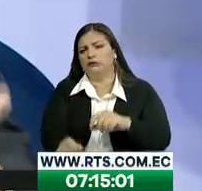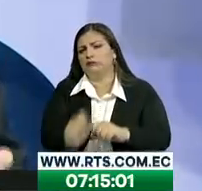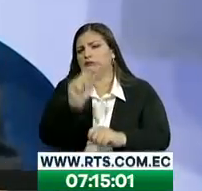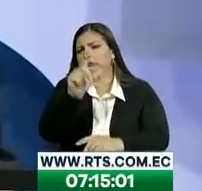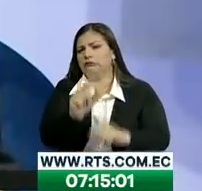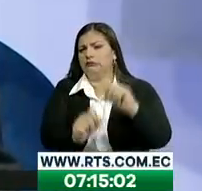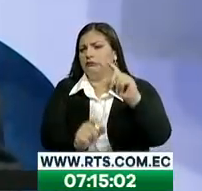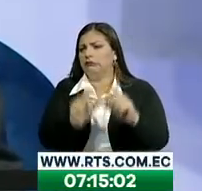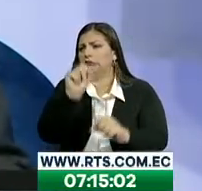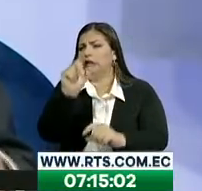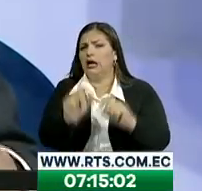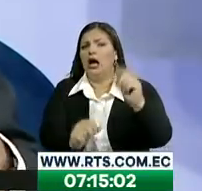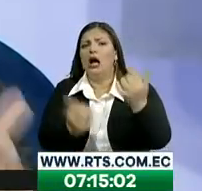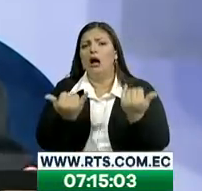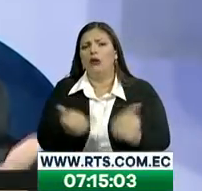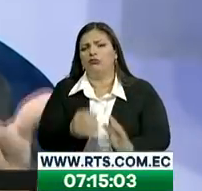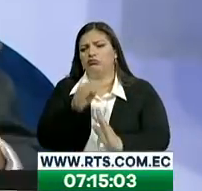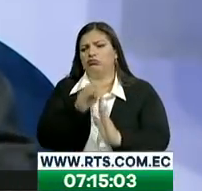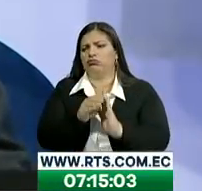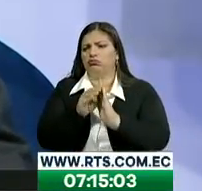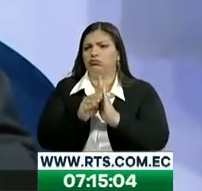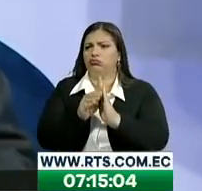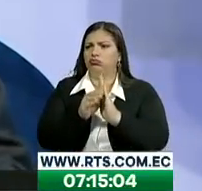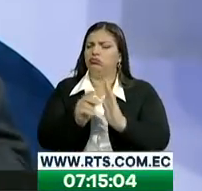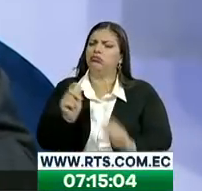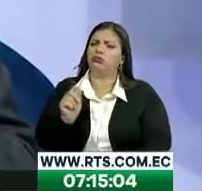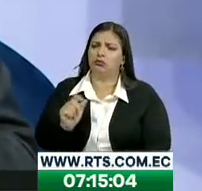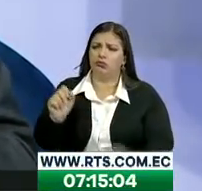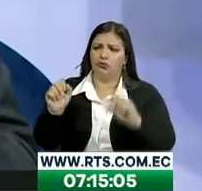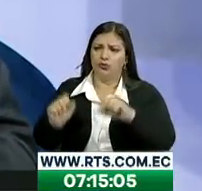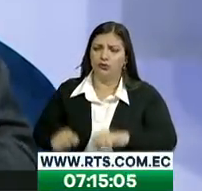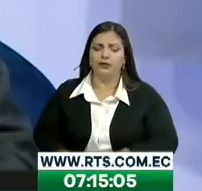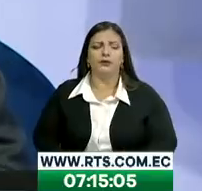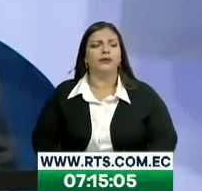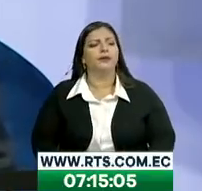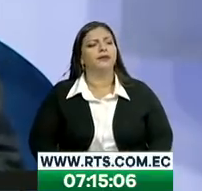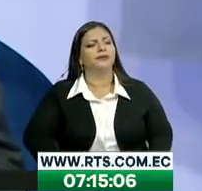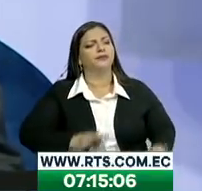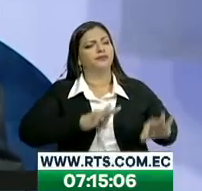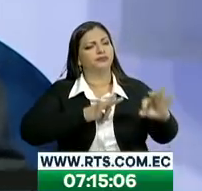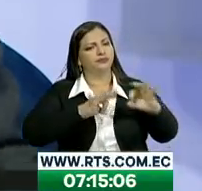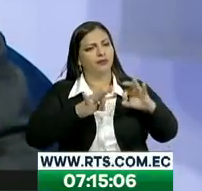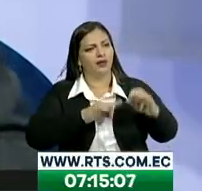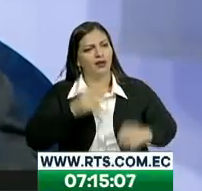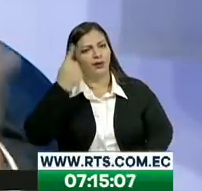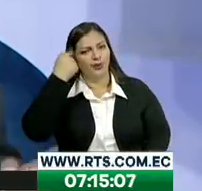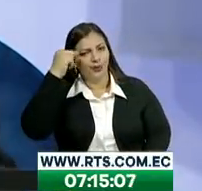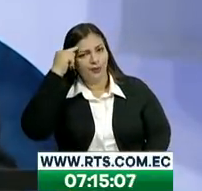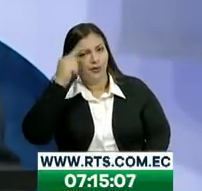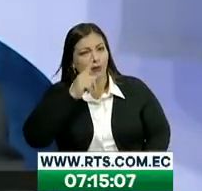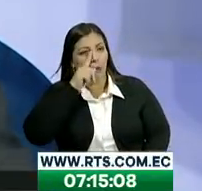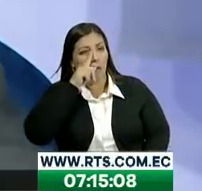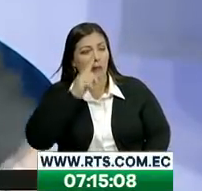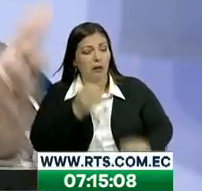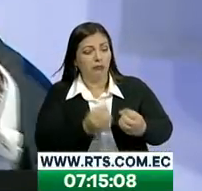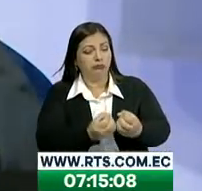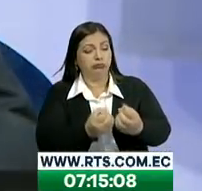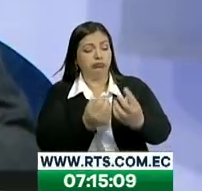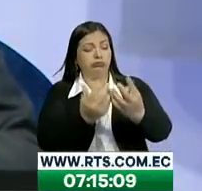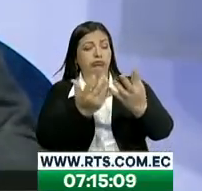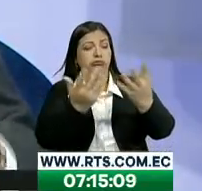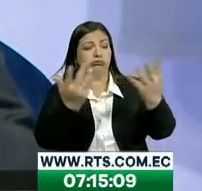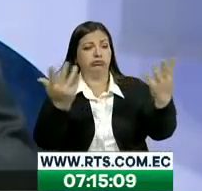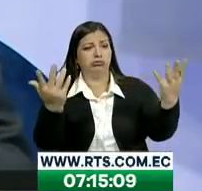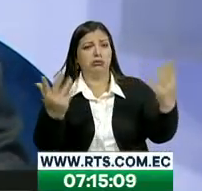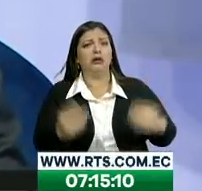muchas de las personas que estaban trabajando necesitaban tener justificación de lo que hacían. Cuando había un exceso de personas, entonces